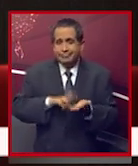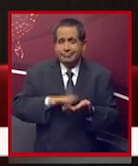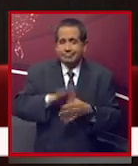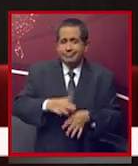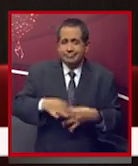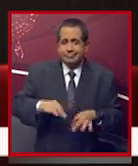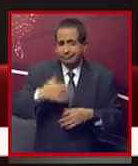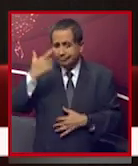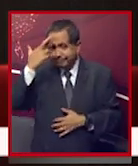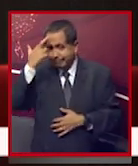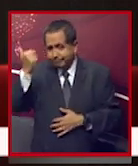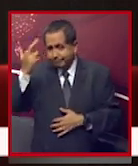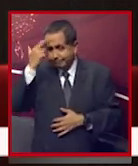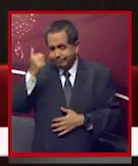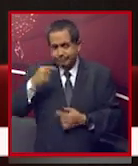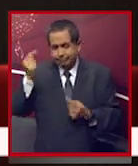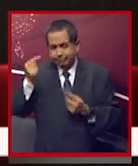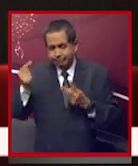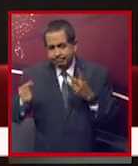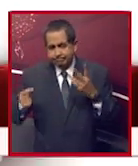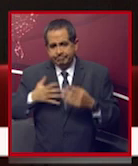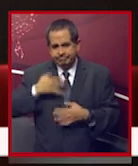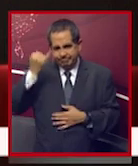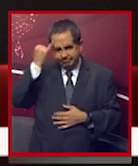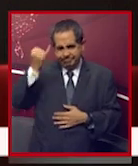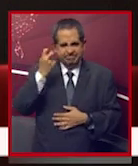los argumentos y de las ideas.